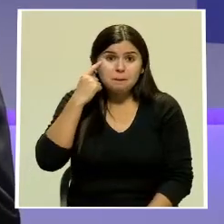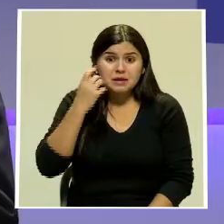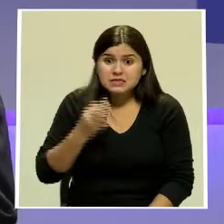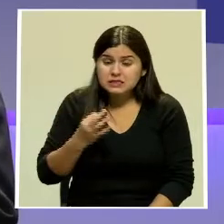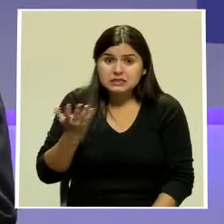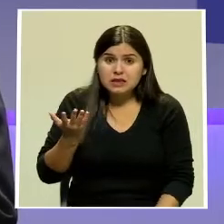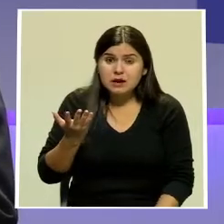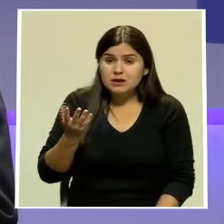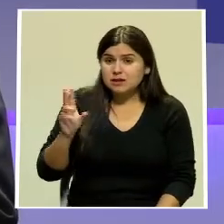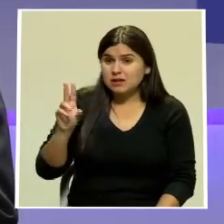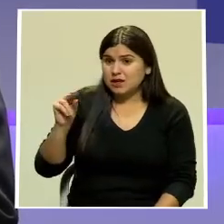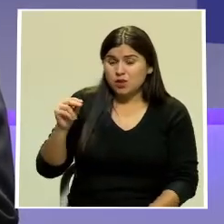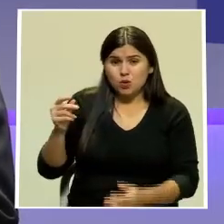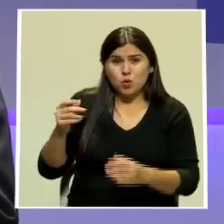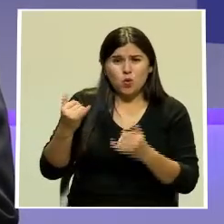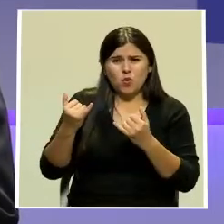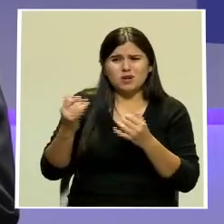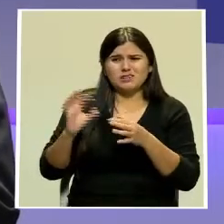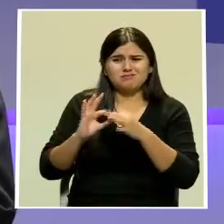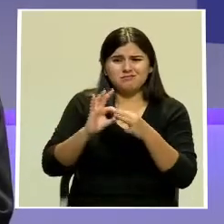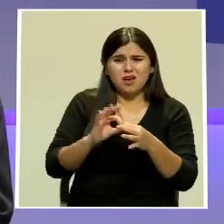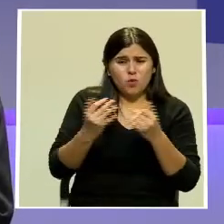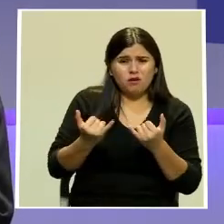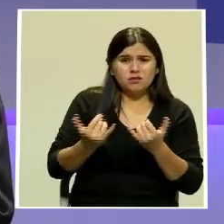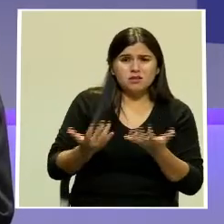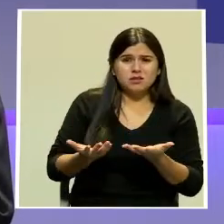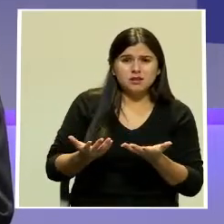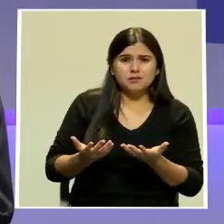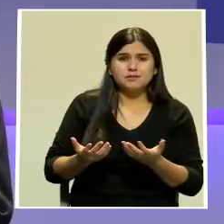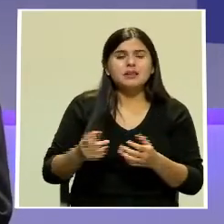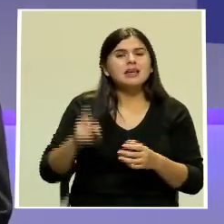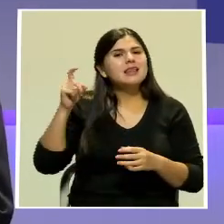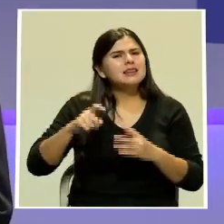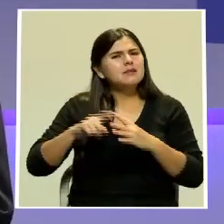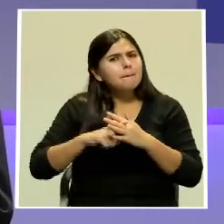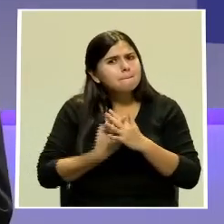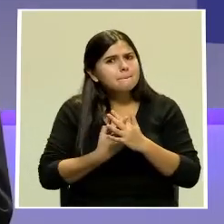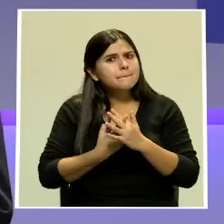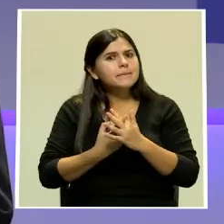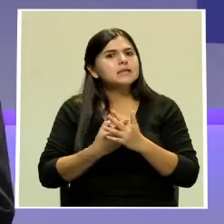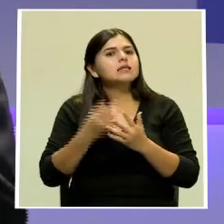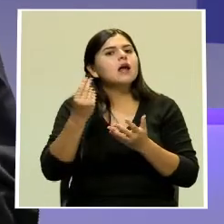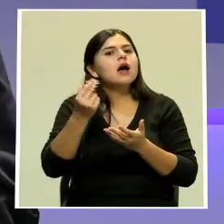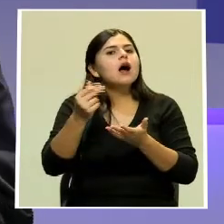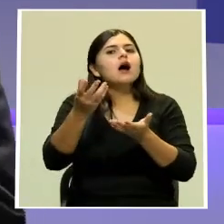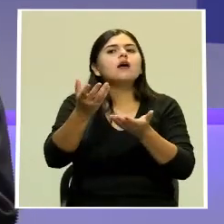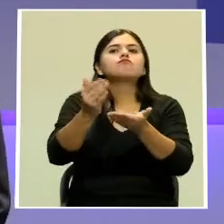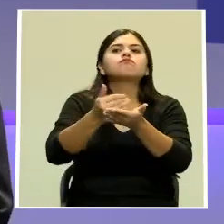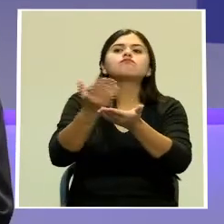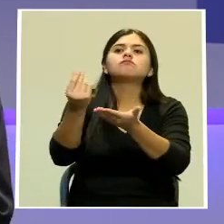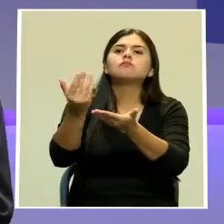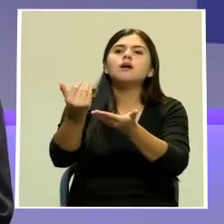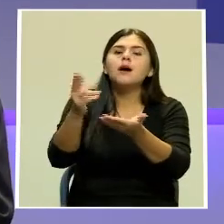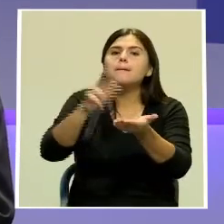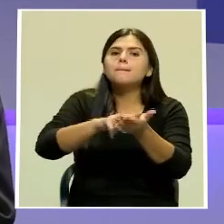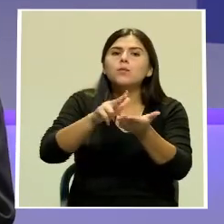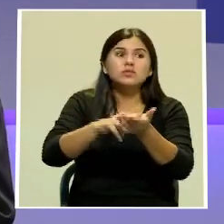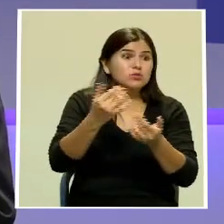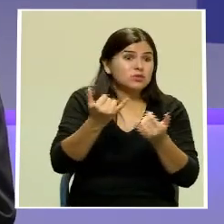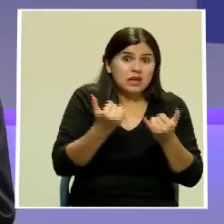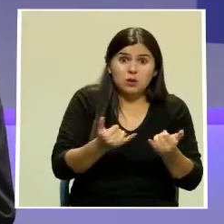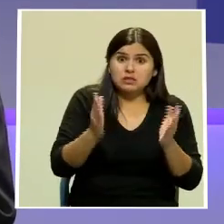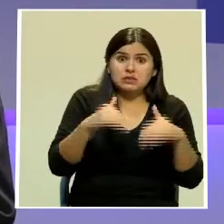que estamos discutiendo también tenemos la misma sintonía. Tiene también que empezarse a cobrar los impuestos que no se están cobrando, disminuir, digamos, esa